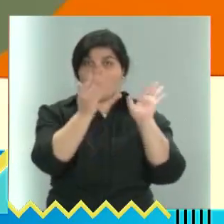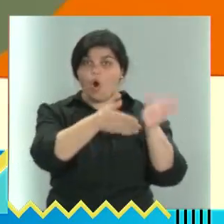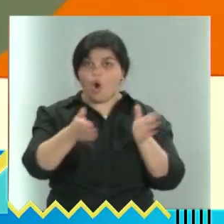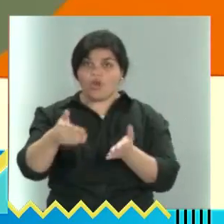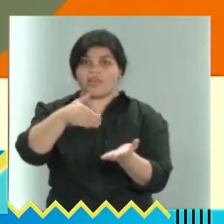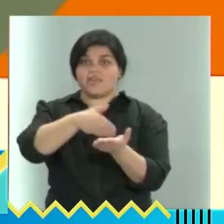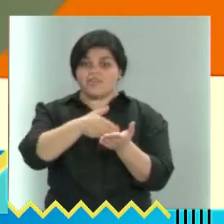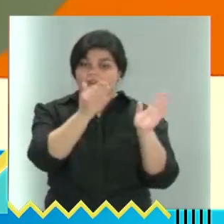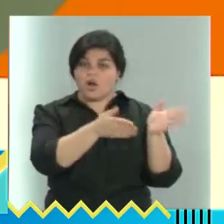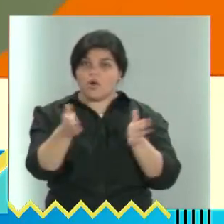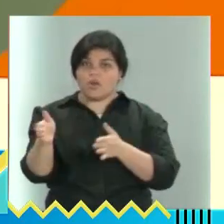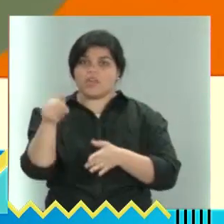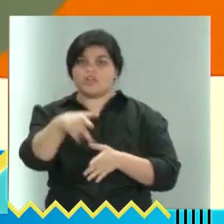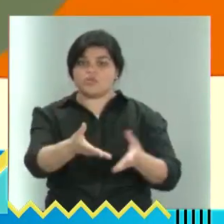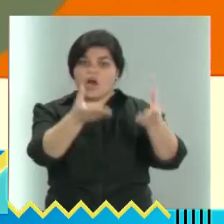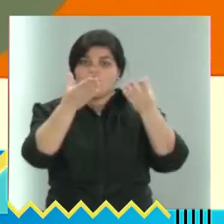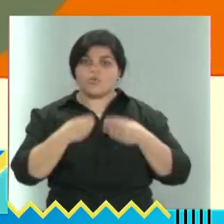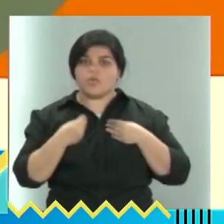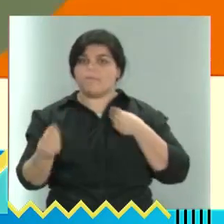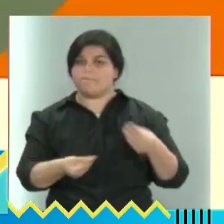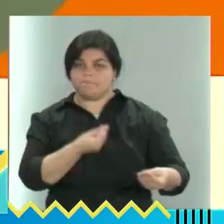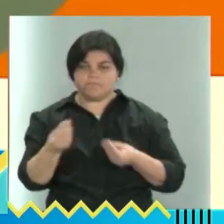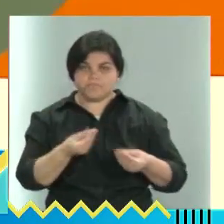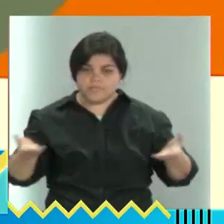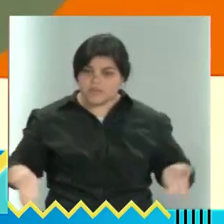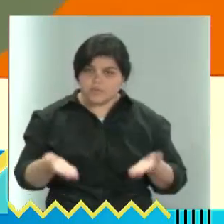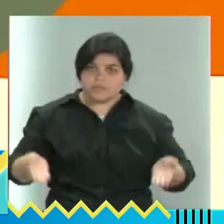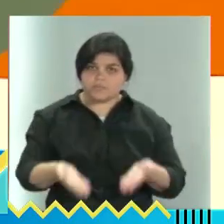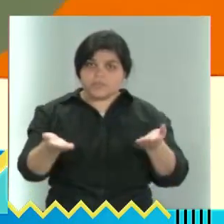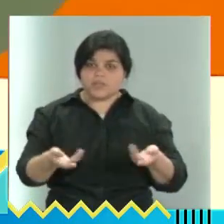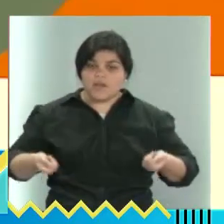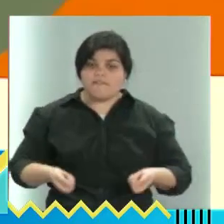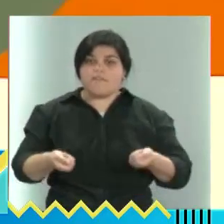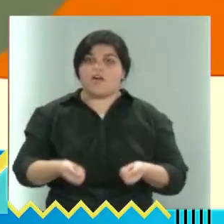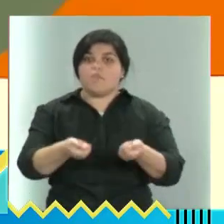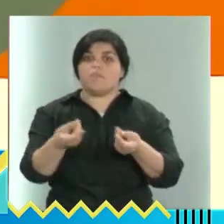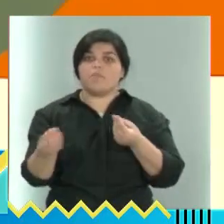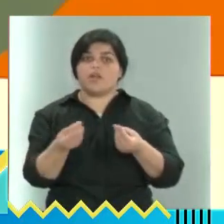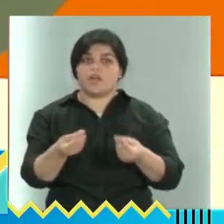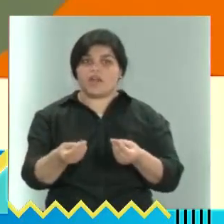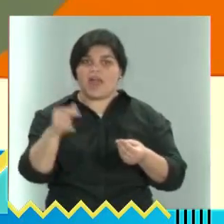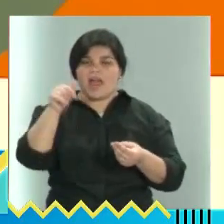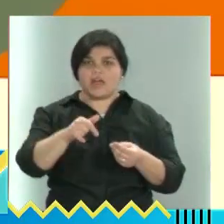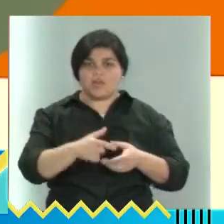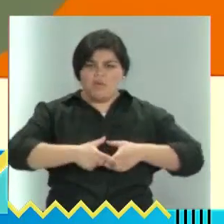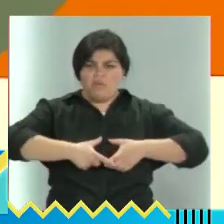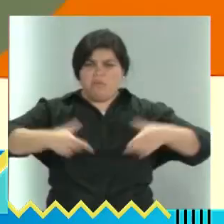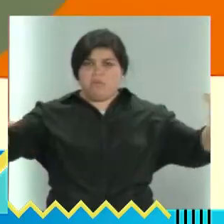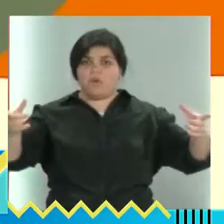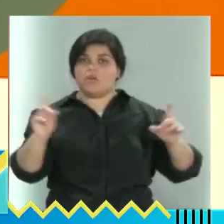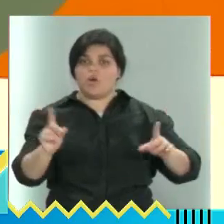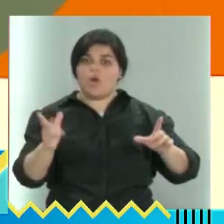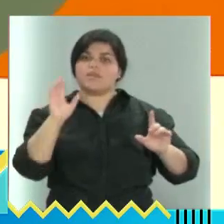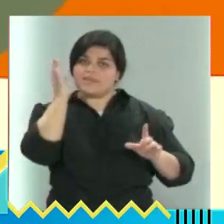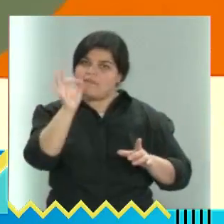territorial es tratar de estimular la densificación por sobre la extensión.